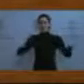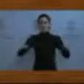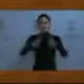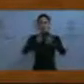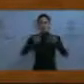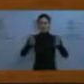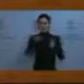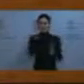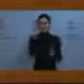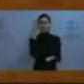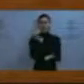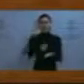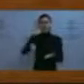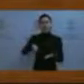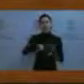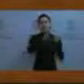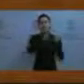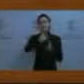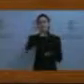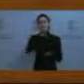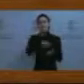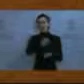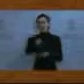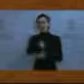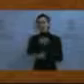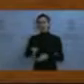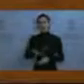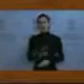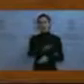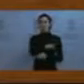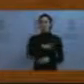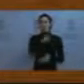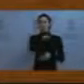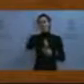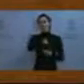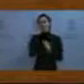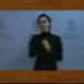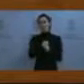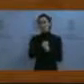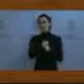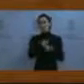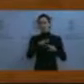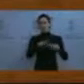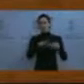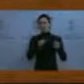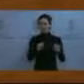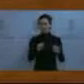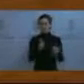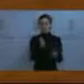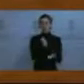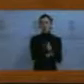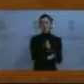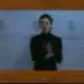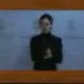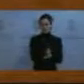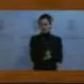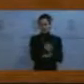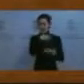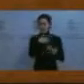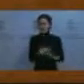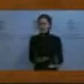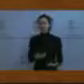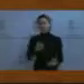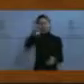abonaron 90.000 euros a un funcionario del Principado y que a día de hoy no se sabe